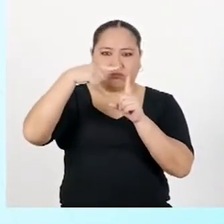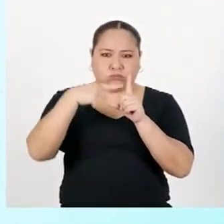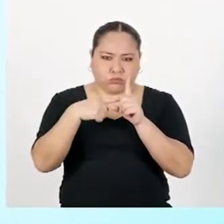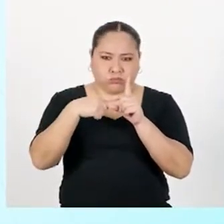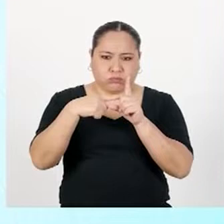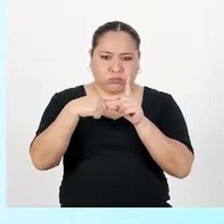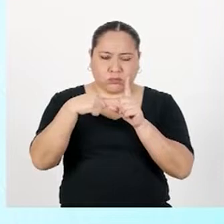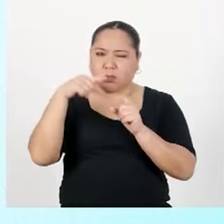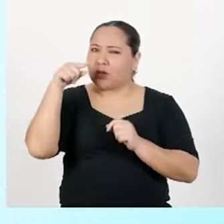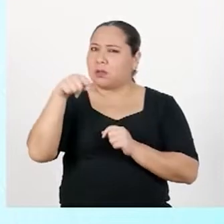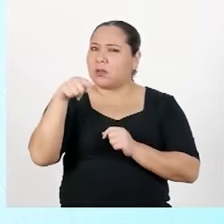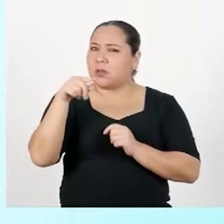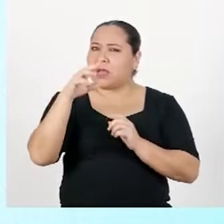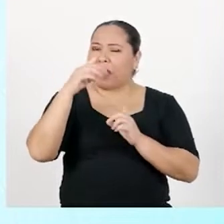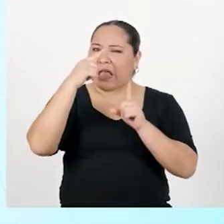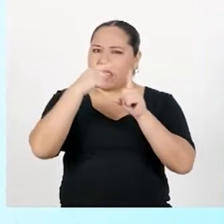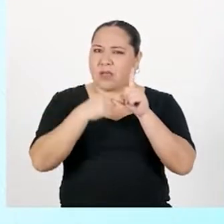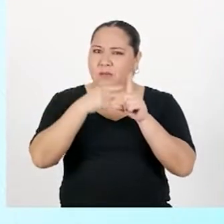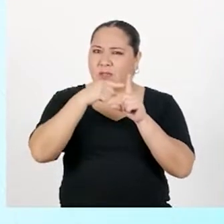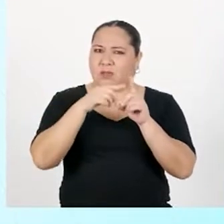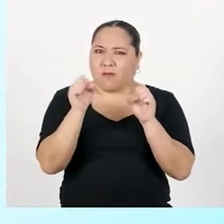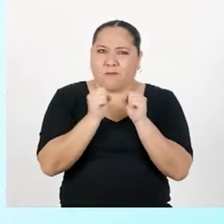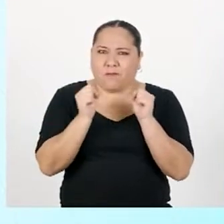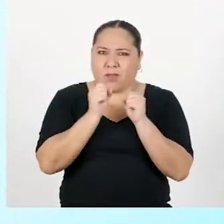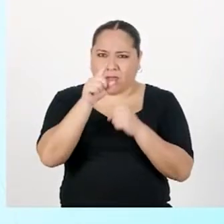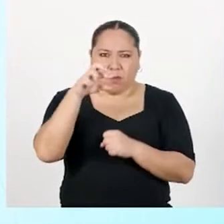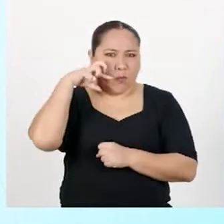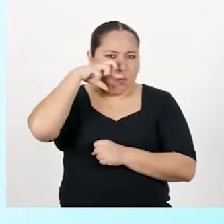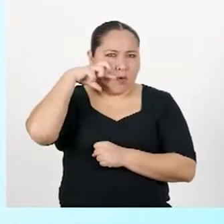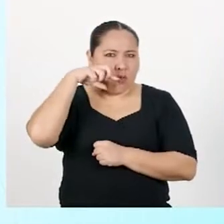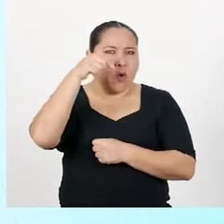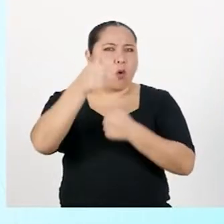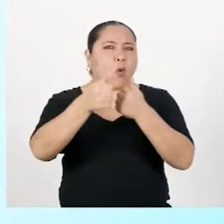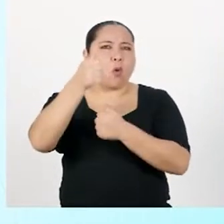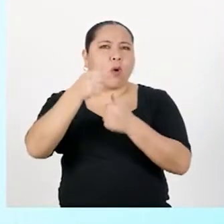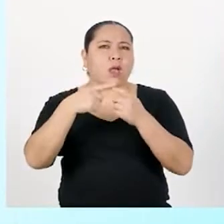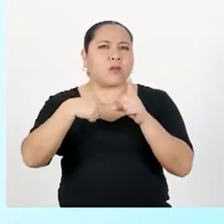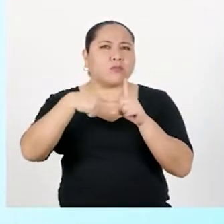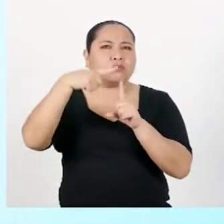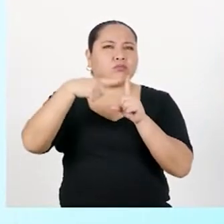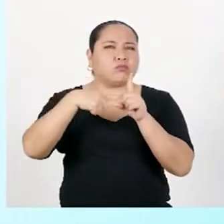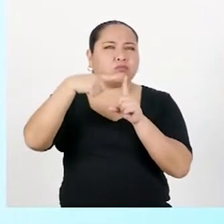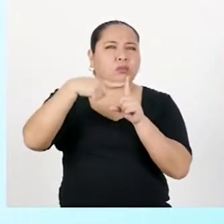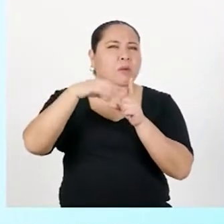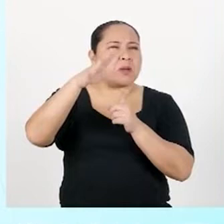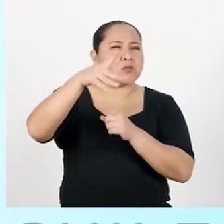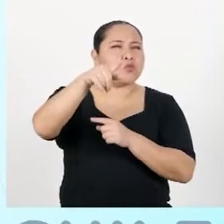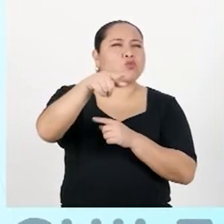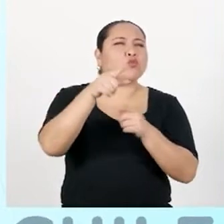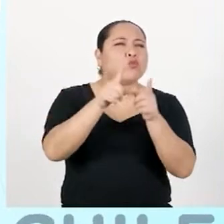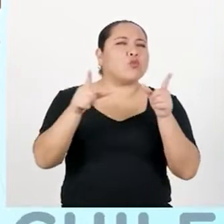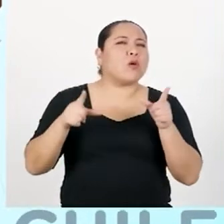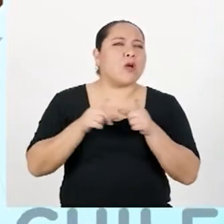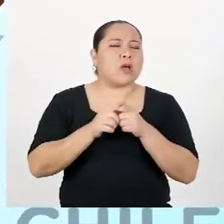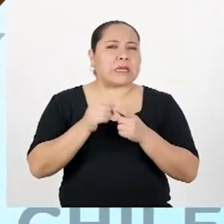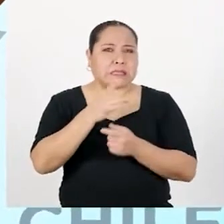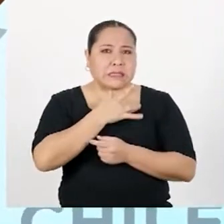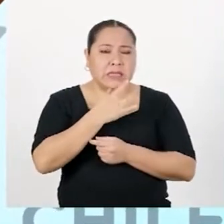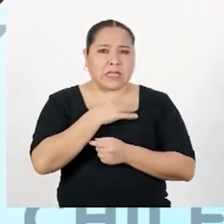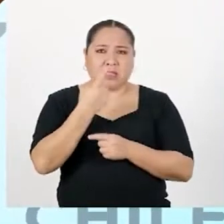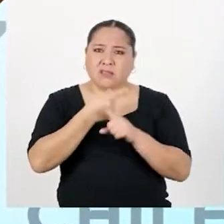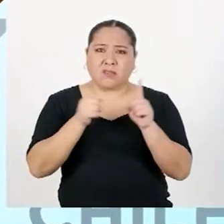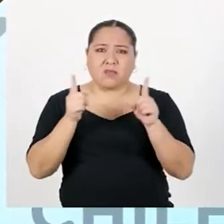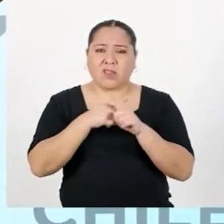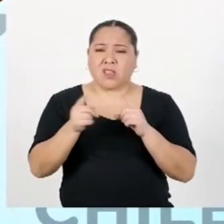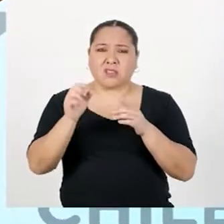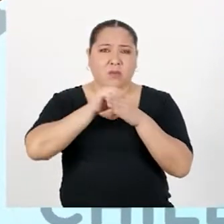descendió. Entonces, la temperatura debe ser más fría en Puno. ¿Cuál es la temperatura aproximada en tu zona? ¿Sientes